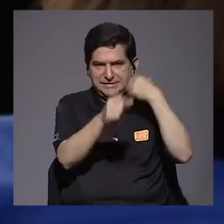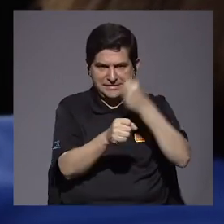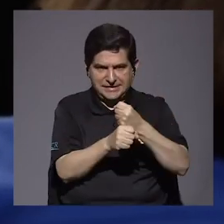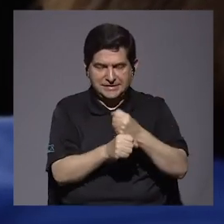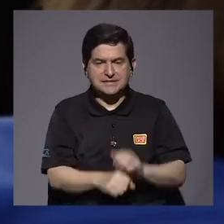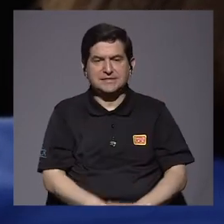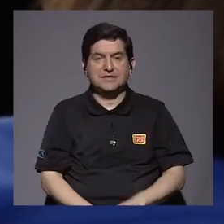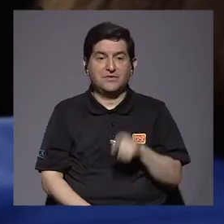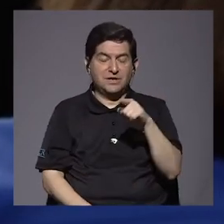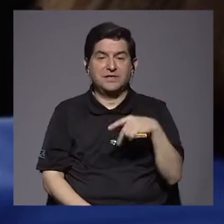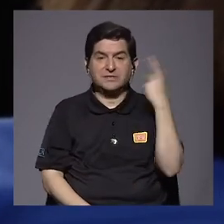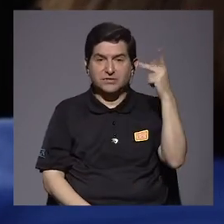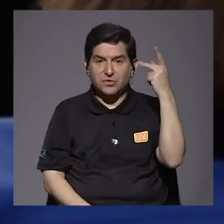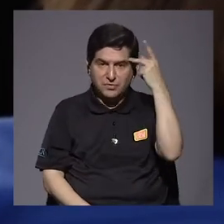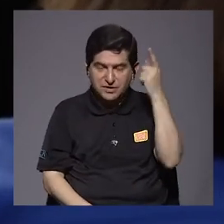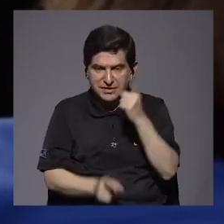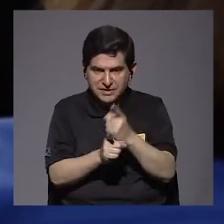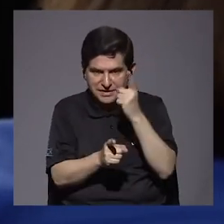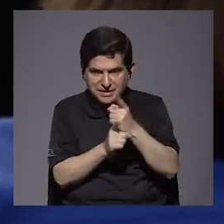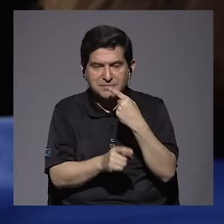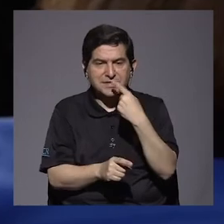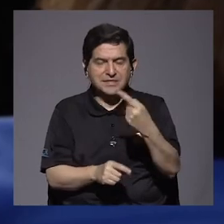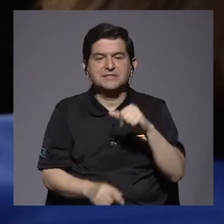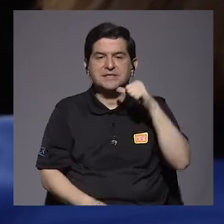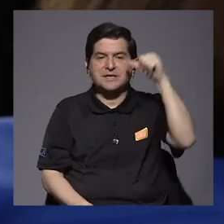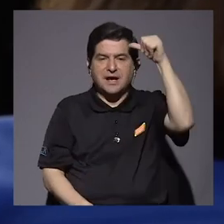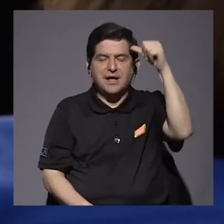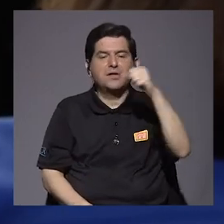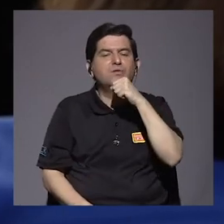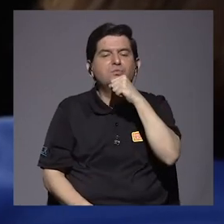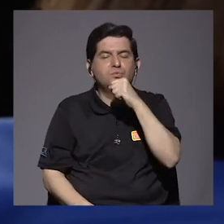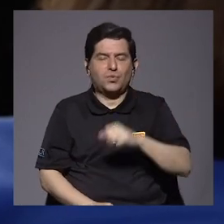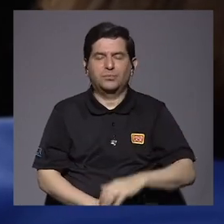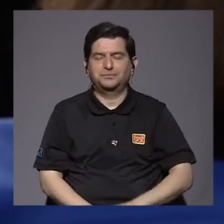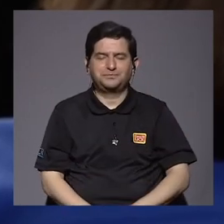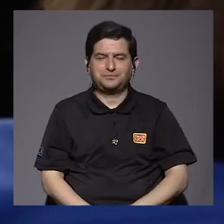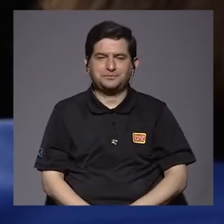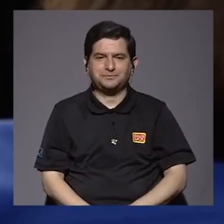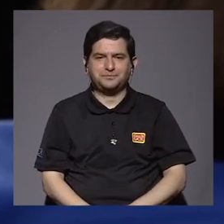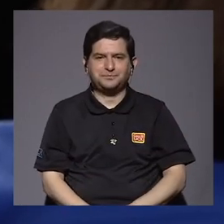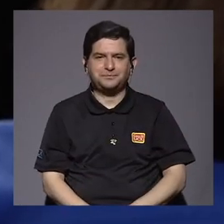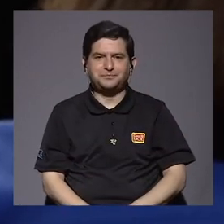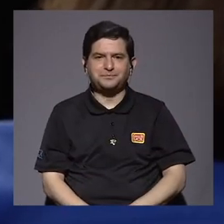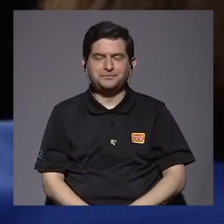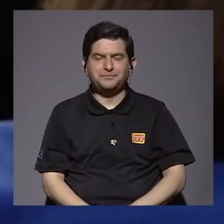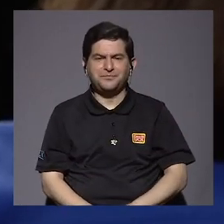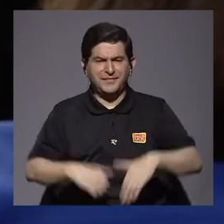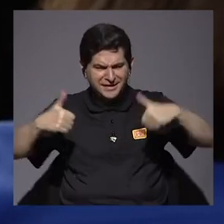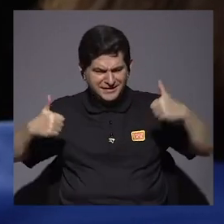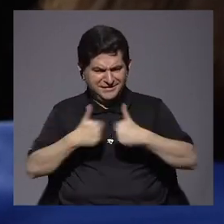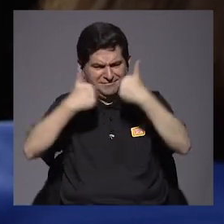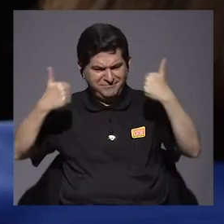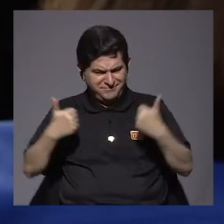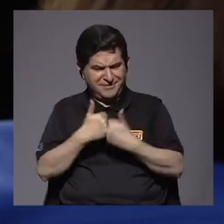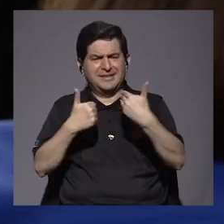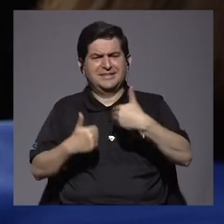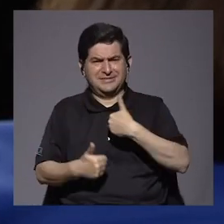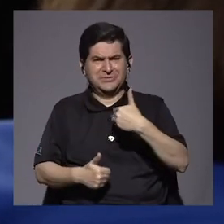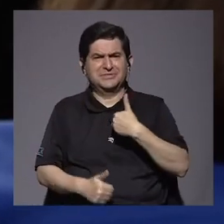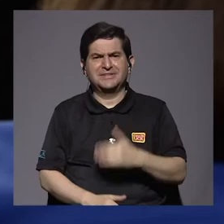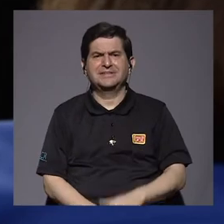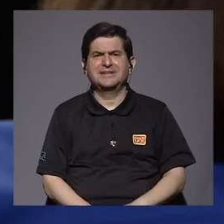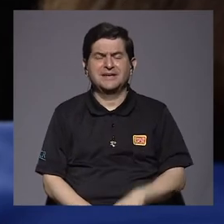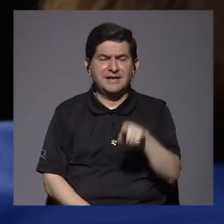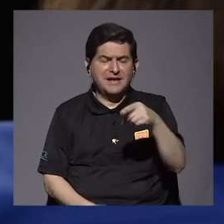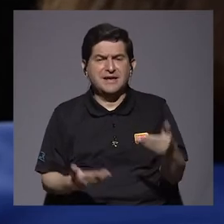que políticamente correcto se ha denominado adulto mayor. Sí. ¿Cómo tenemos un desafío de frente en